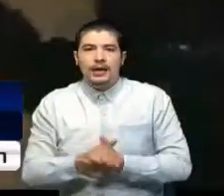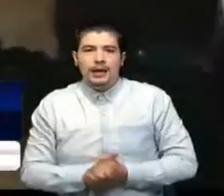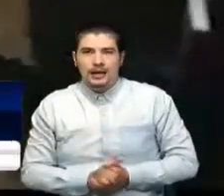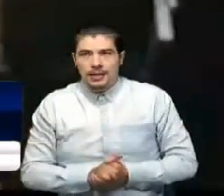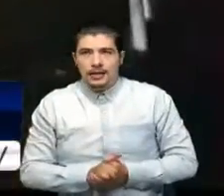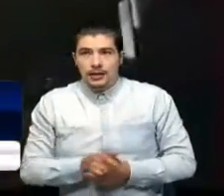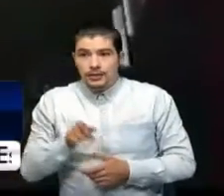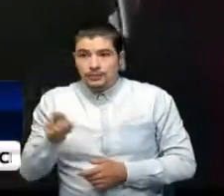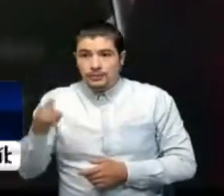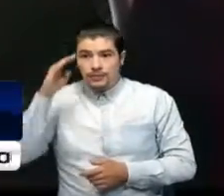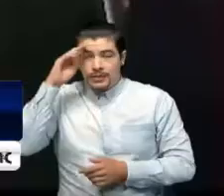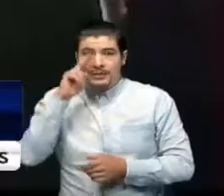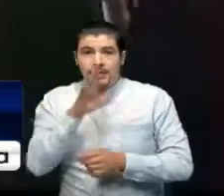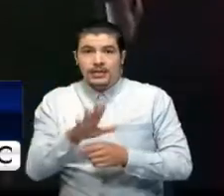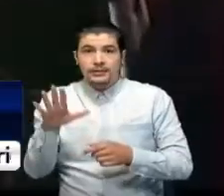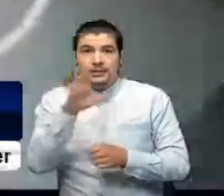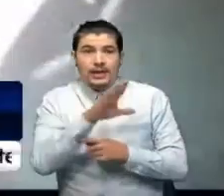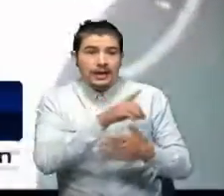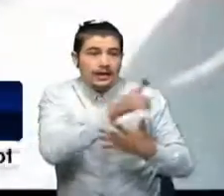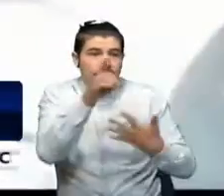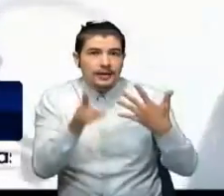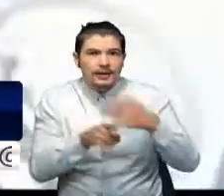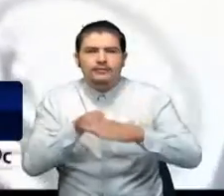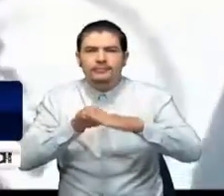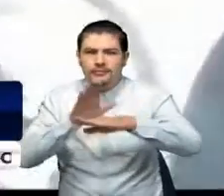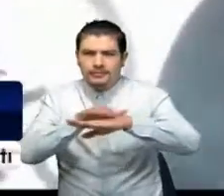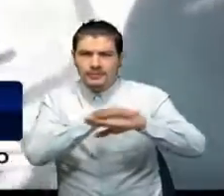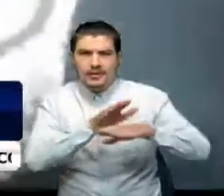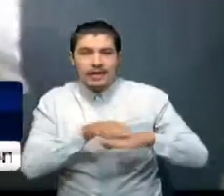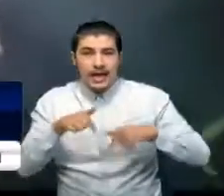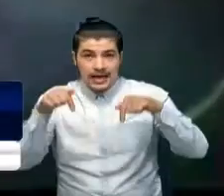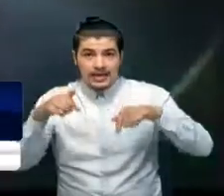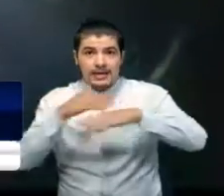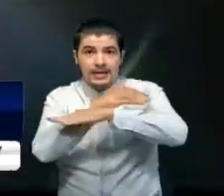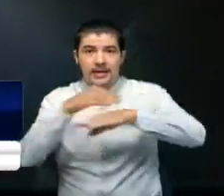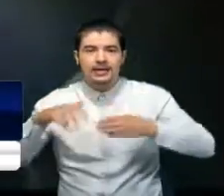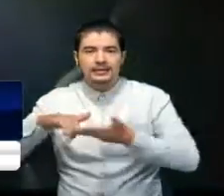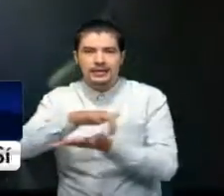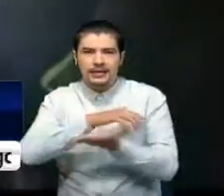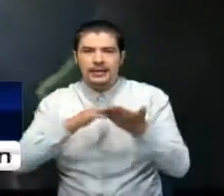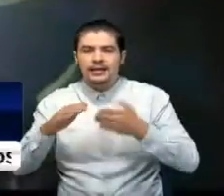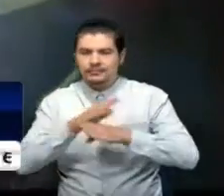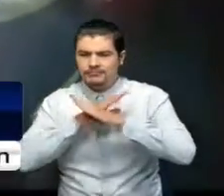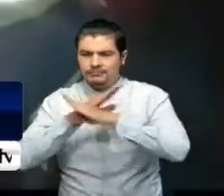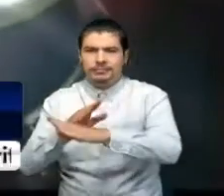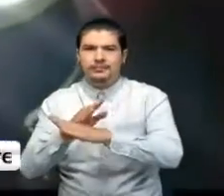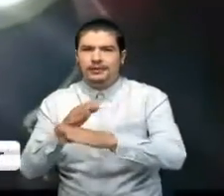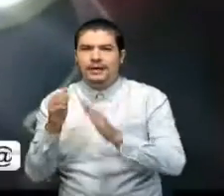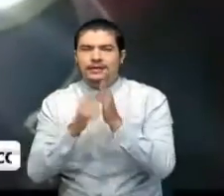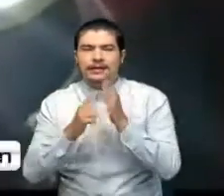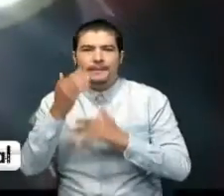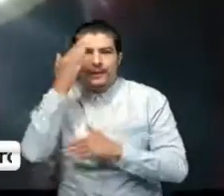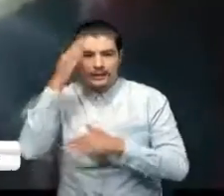Fiscal y Aduanera anunciaron que reforzarán los controles en carreteras para evitar el ingreso de contrabando al departamento.